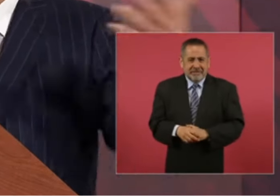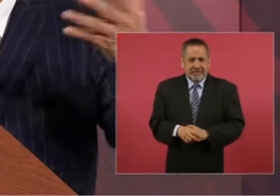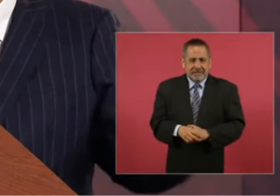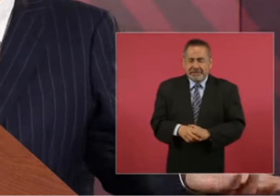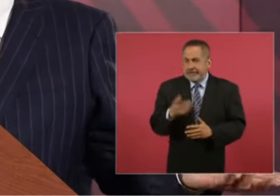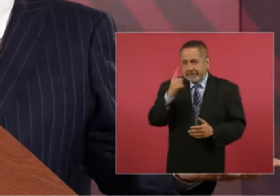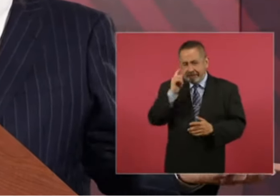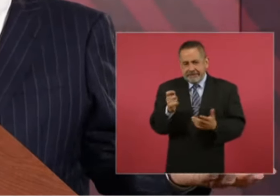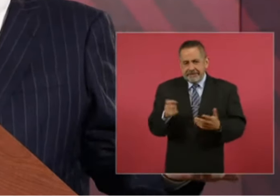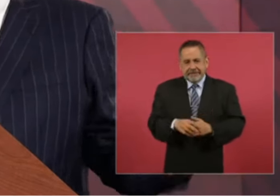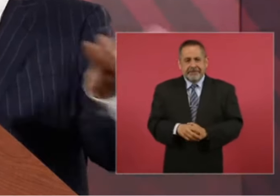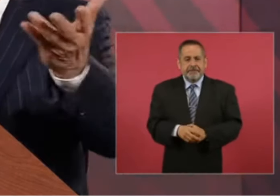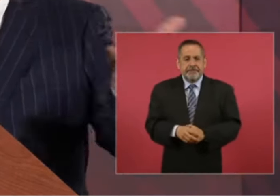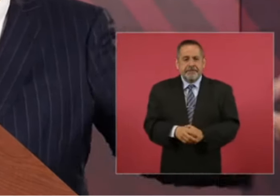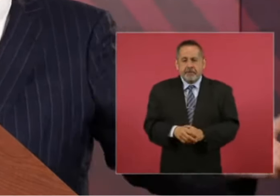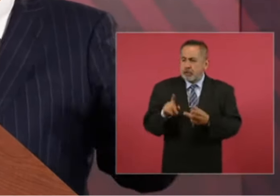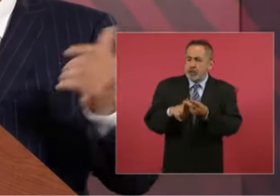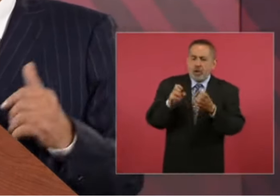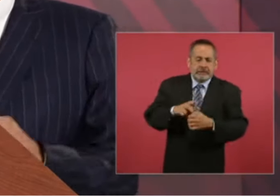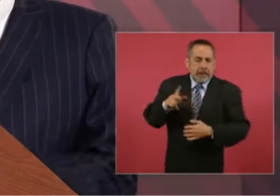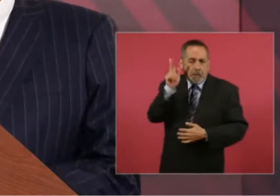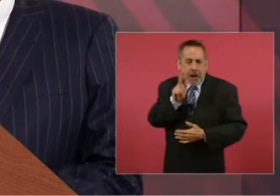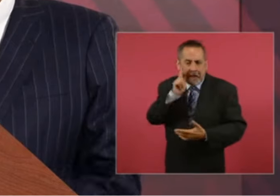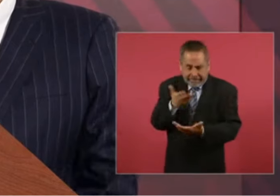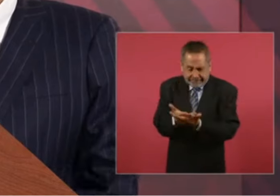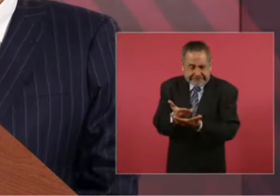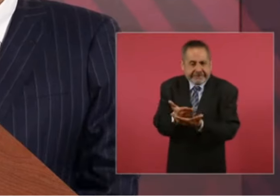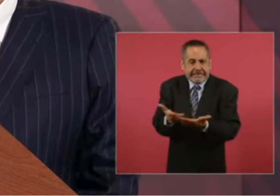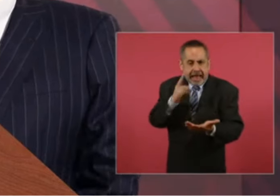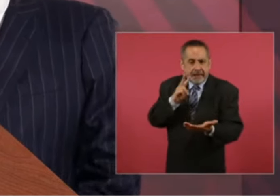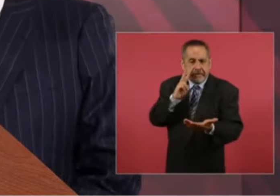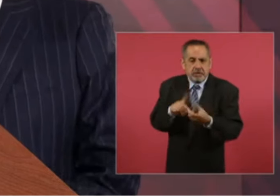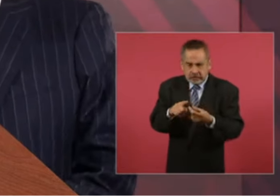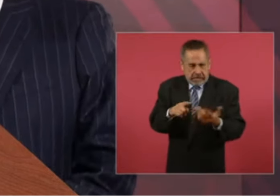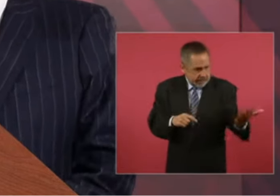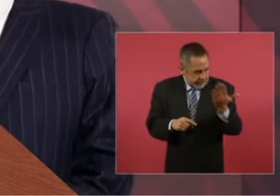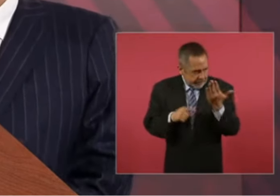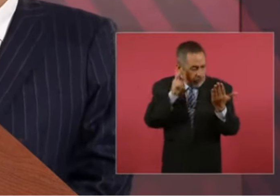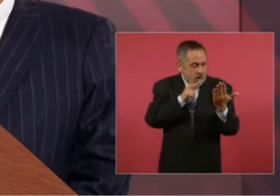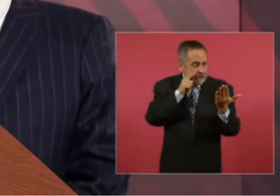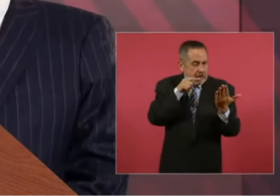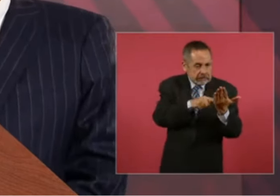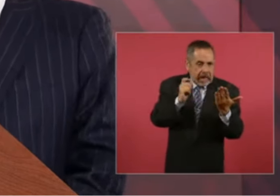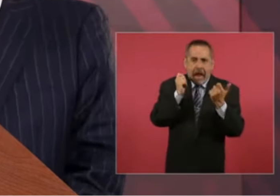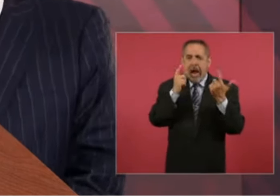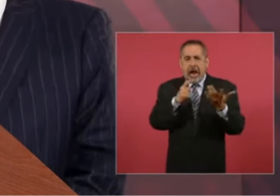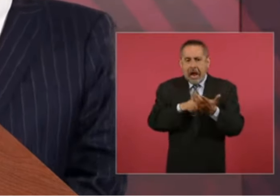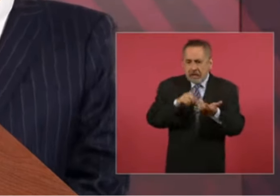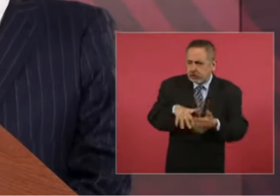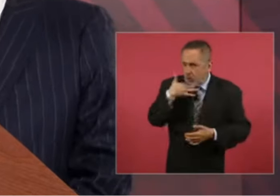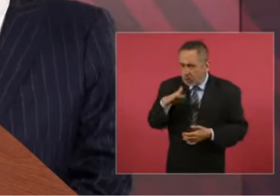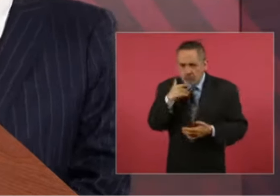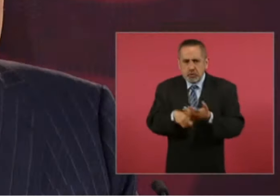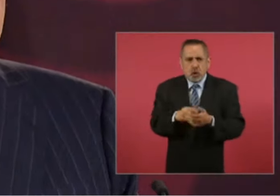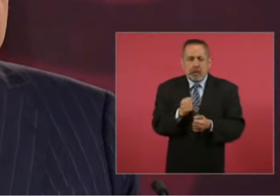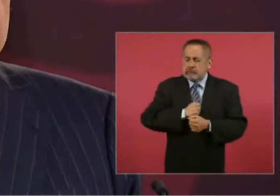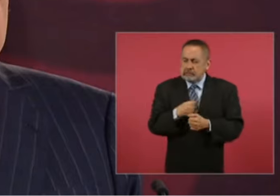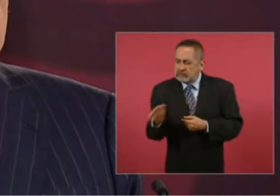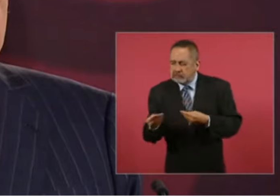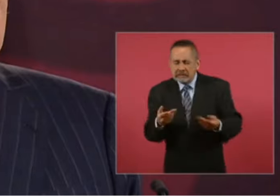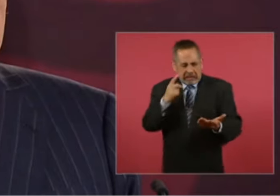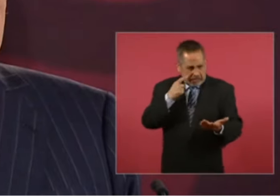Pero a ver, ¿dónde están las pruebas? Que presente pruebas de corrupción, de influyentismo,